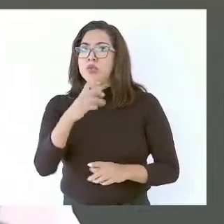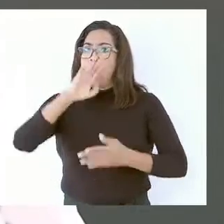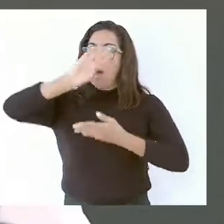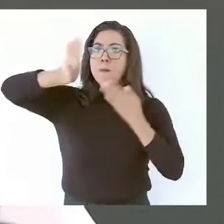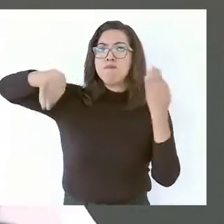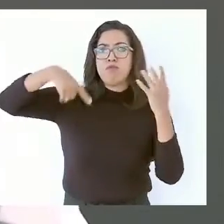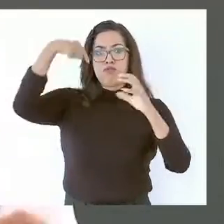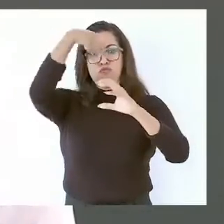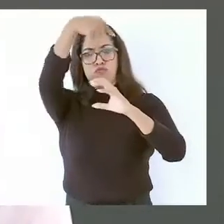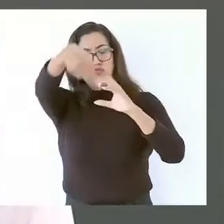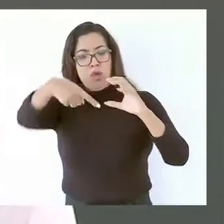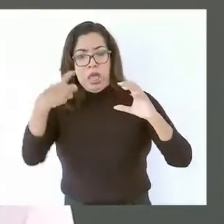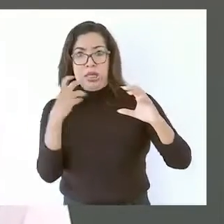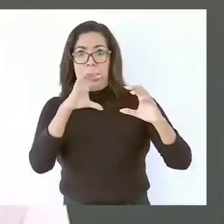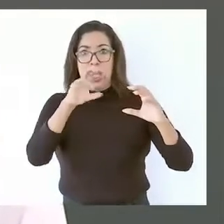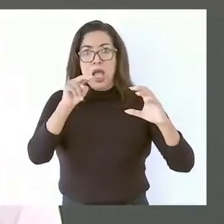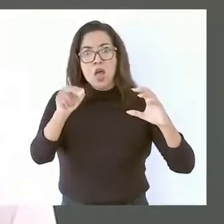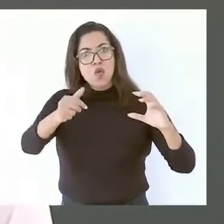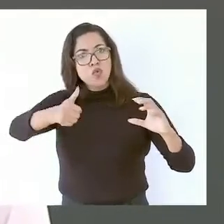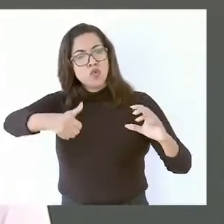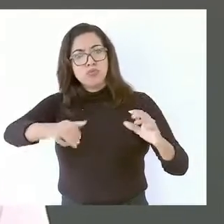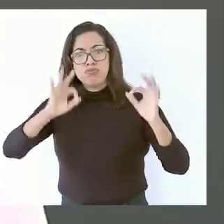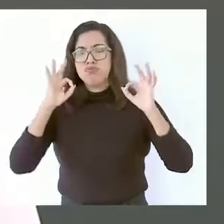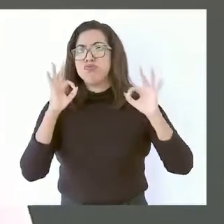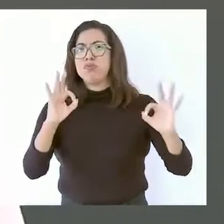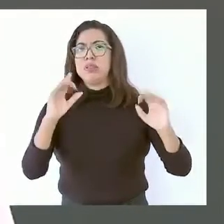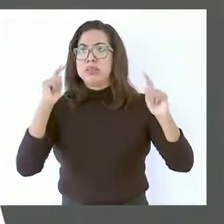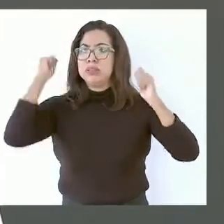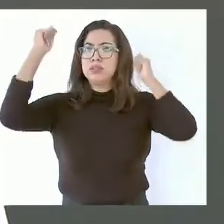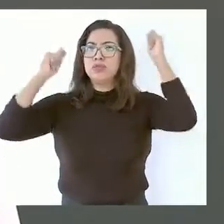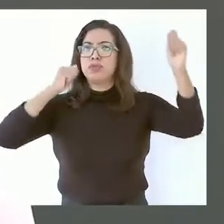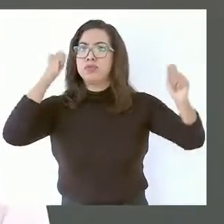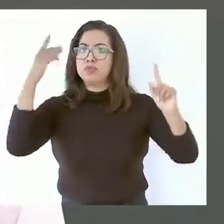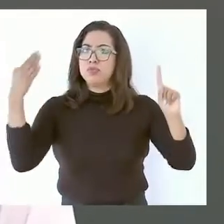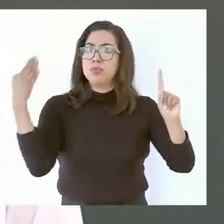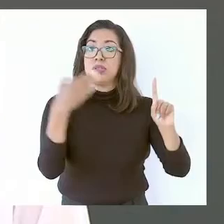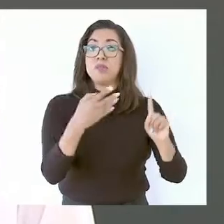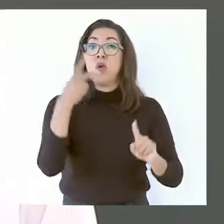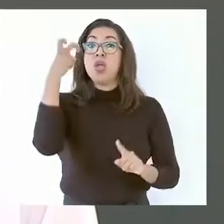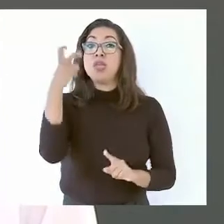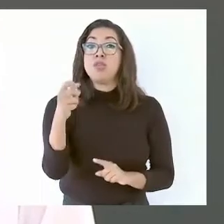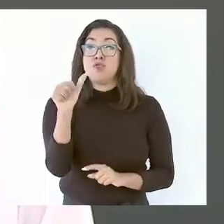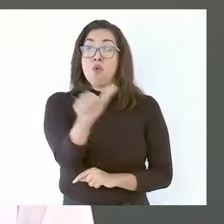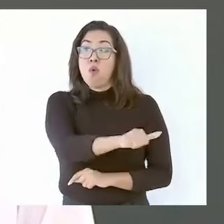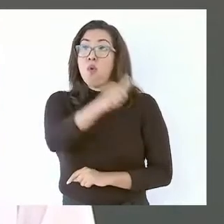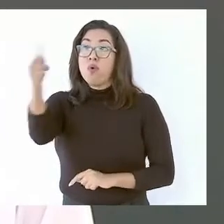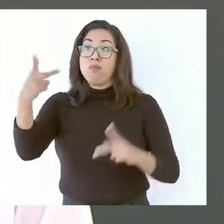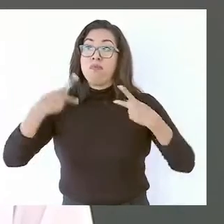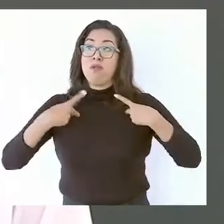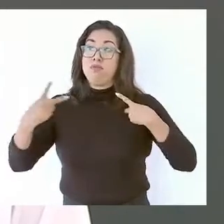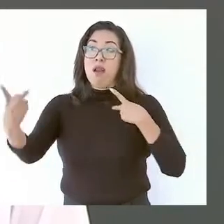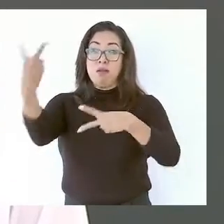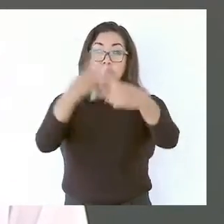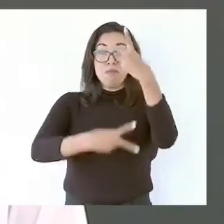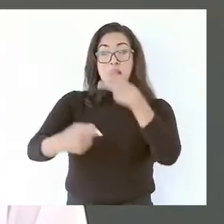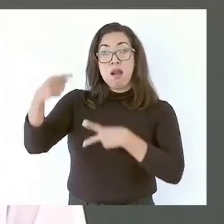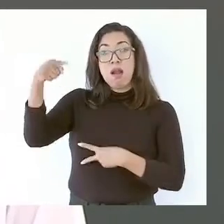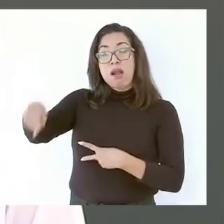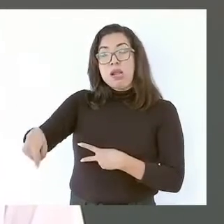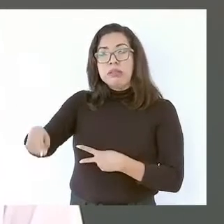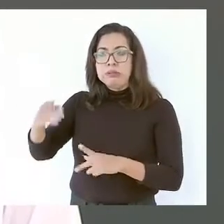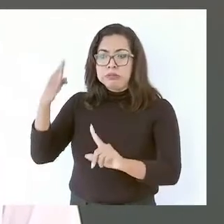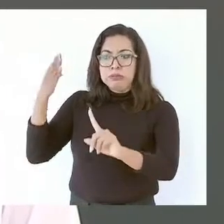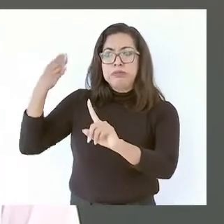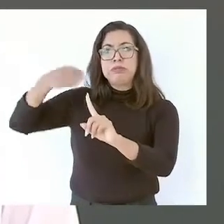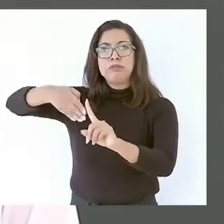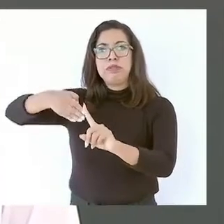y seguramente será la ventana del Tren Maya al mundo. Cancún representa el eslabón